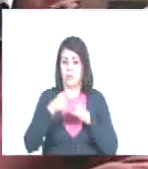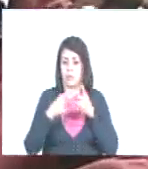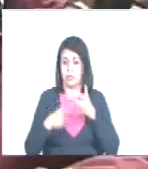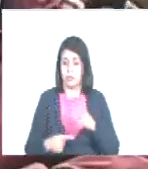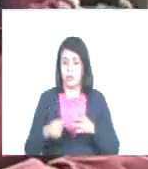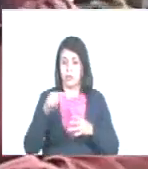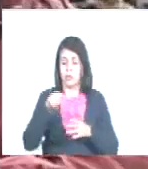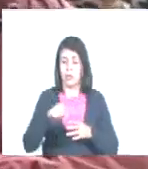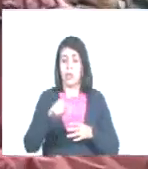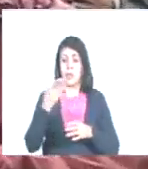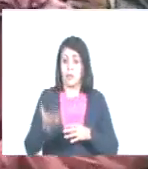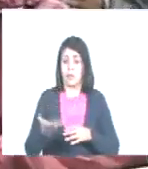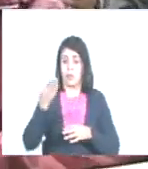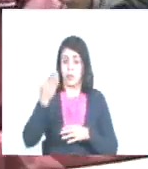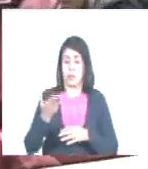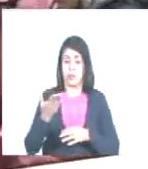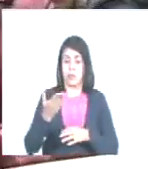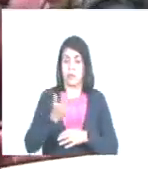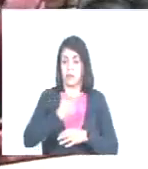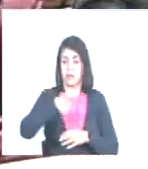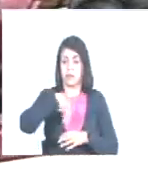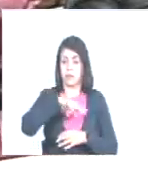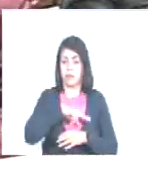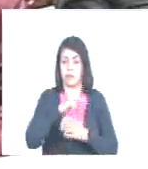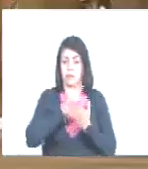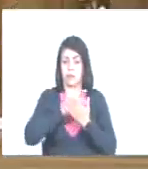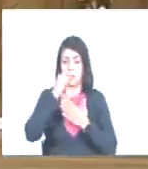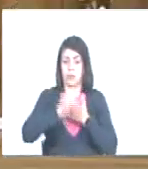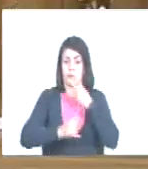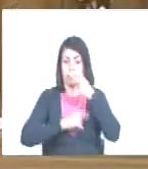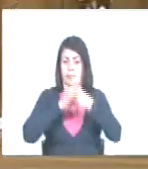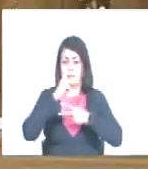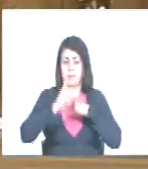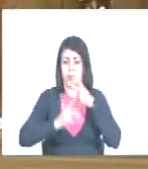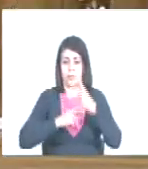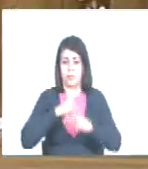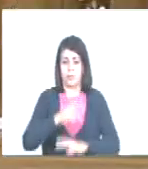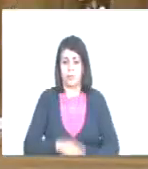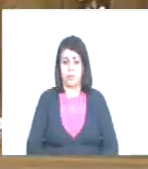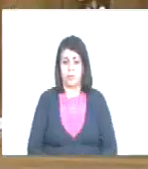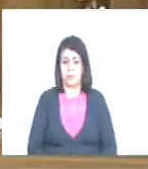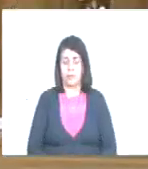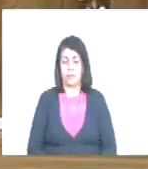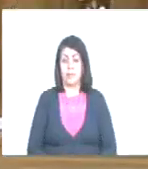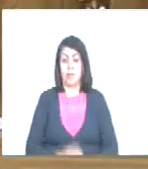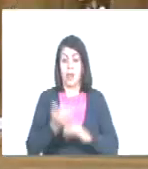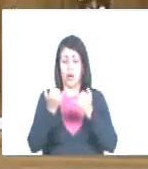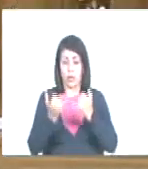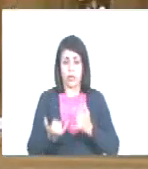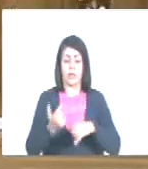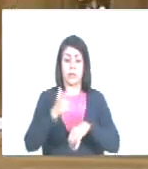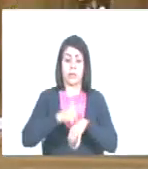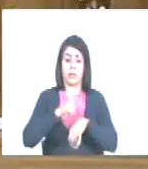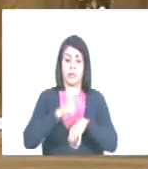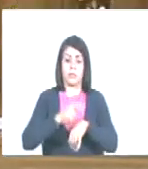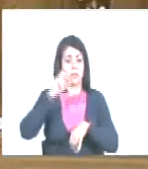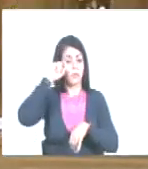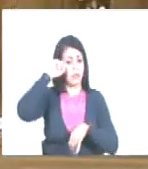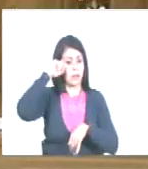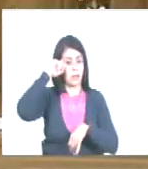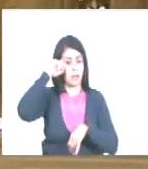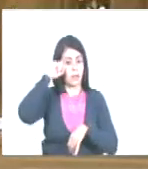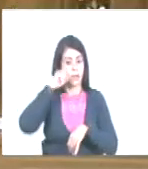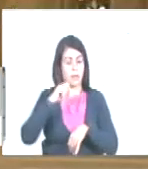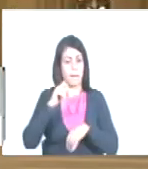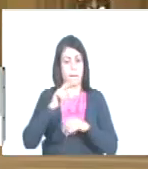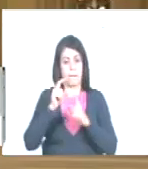como condición esencial de nuestro proyecto político. Esta es una ocasión, además, para recordar las